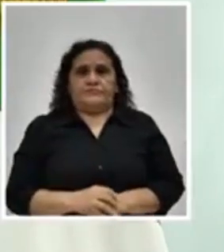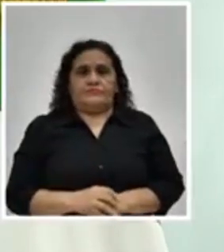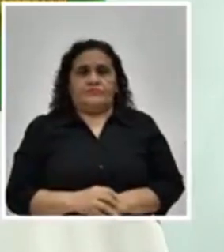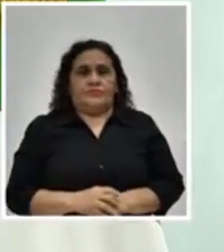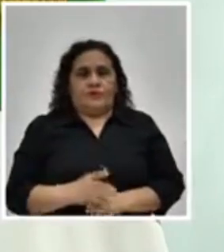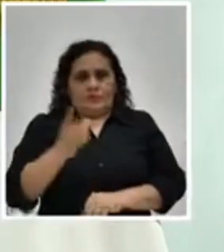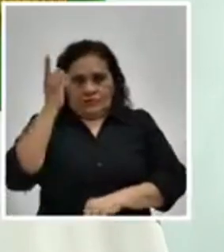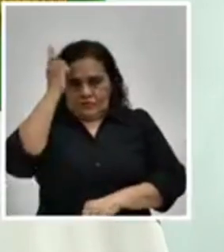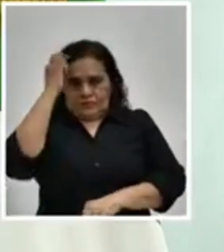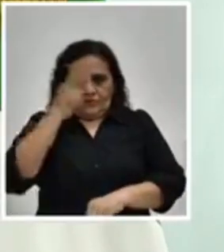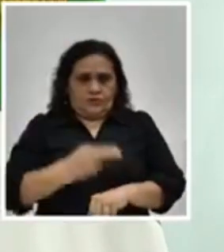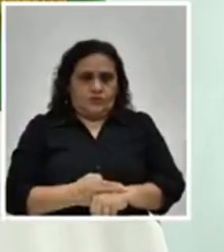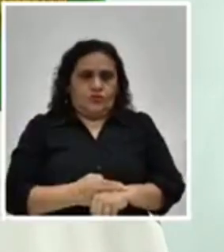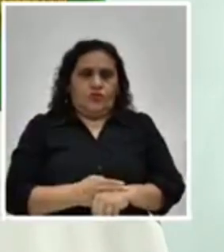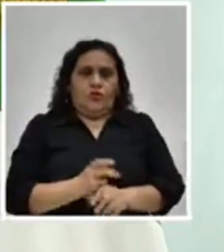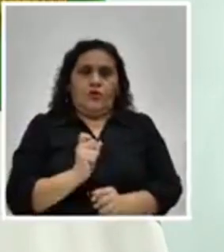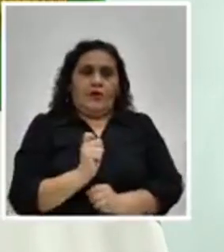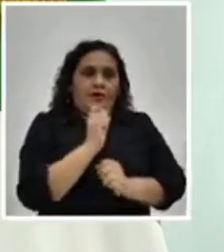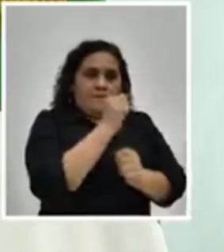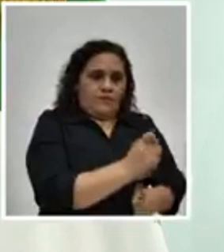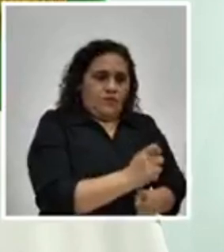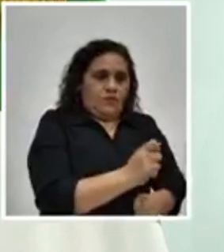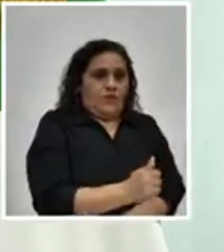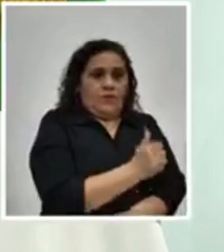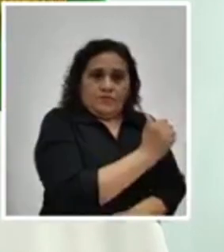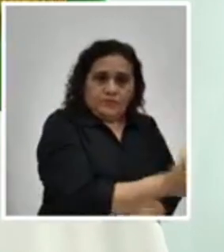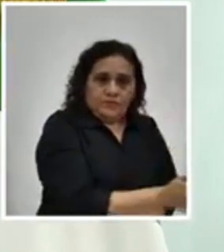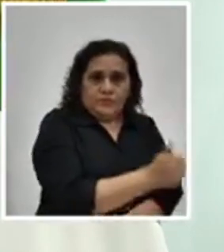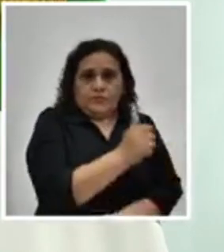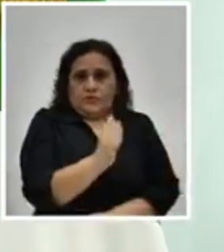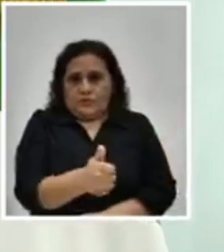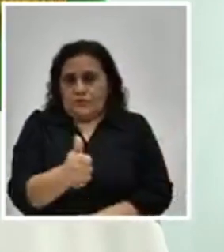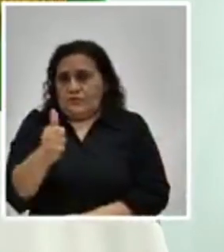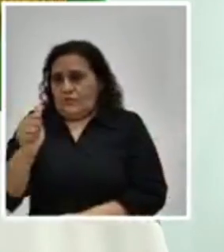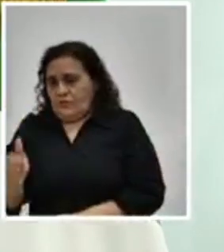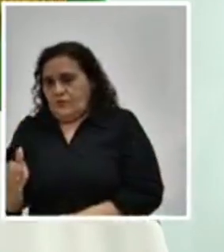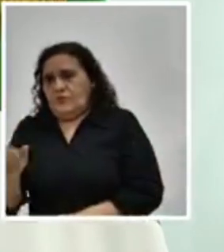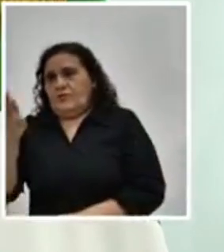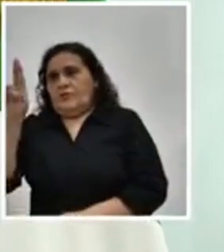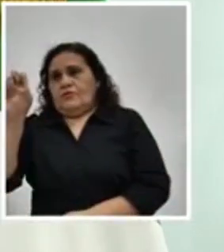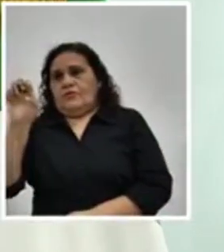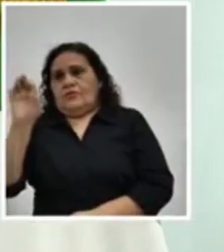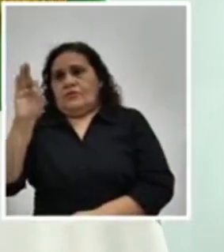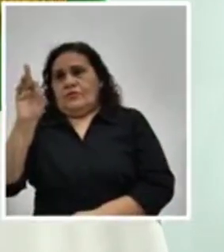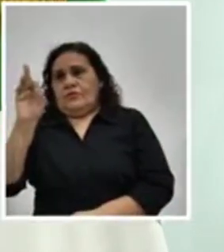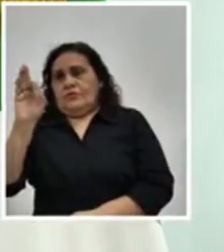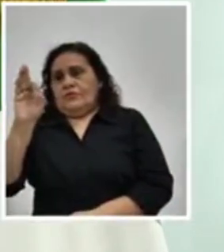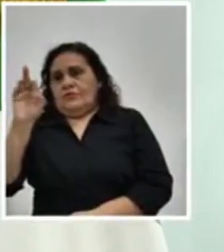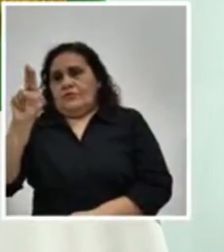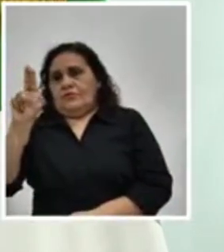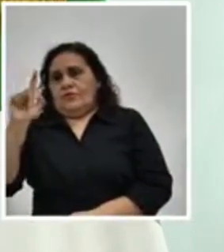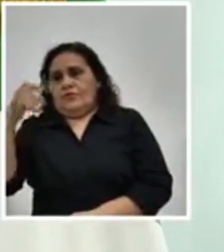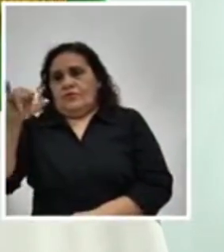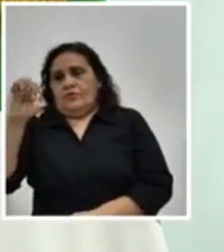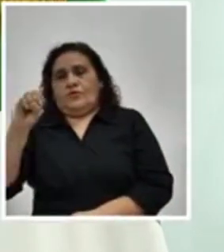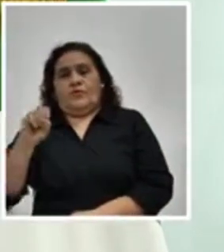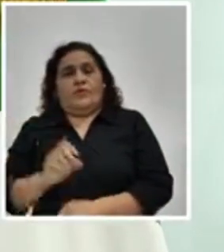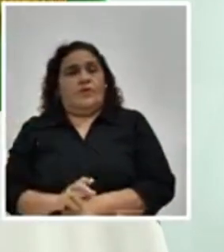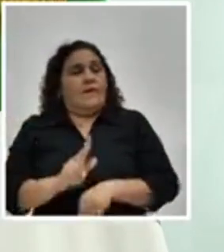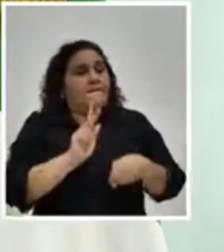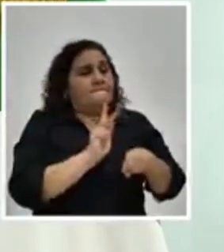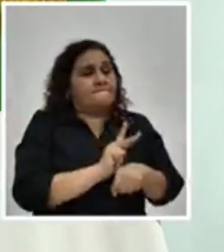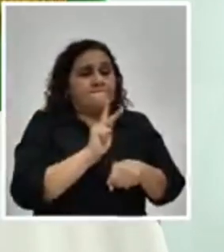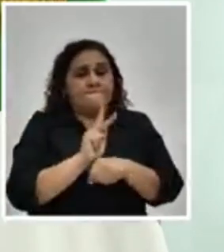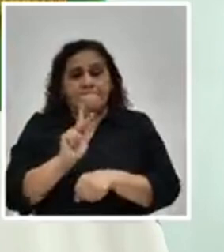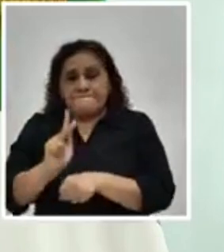Dirección de Pesca en todos y en cada uno de los refugios pesqueros de nuestro municipio, supervisando que